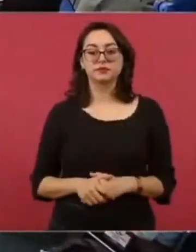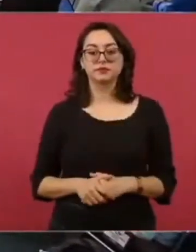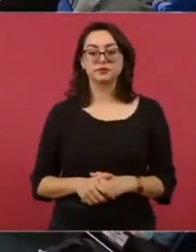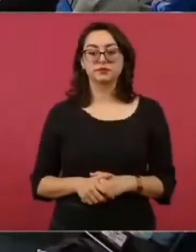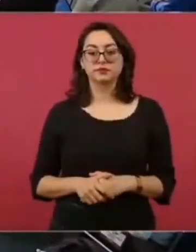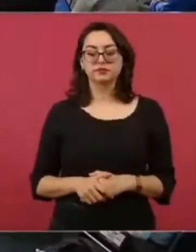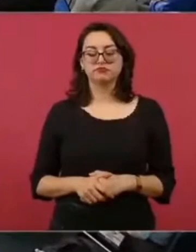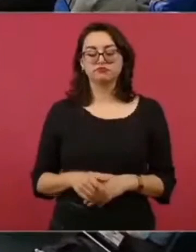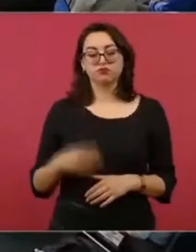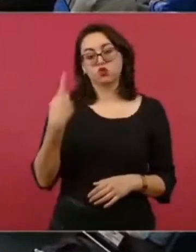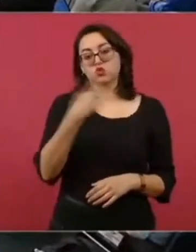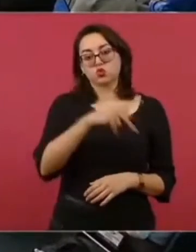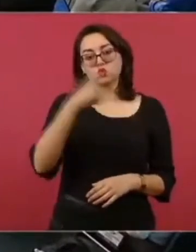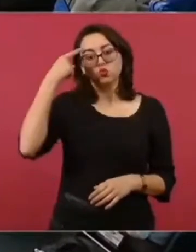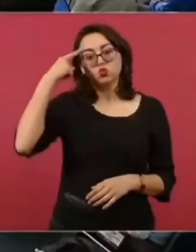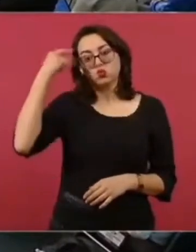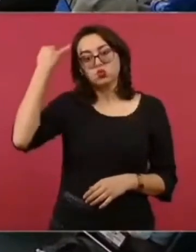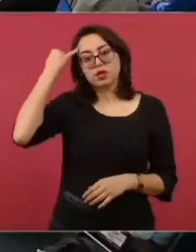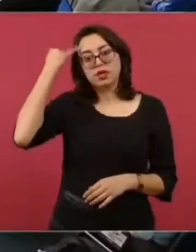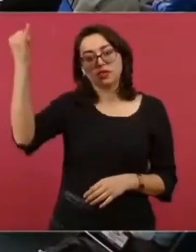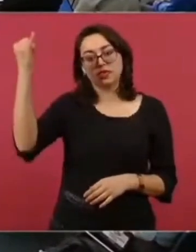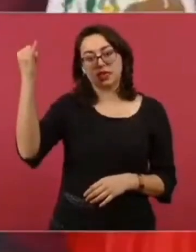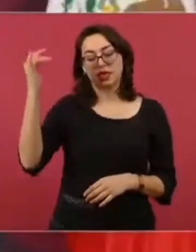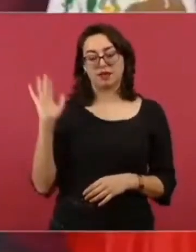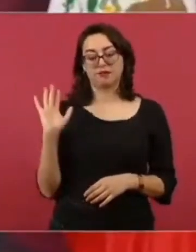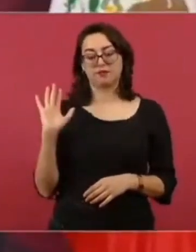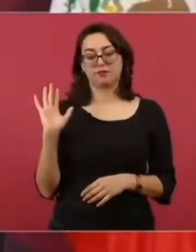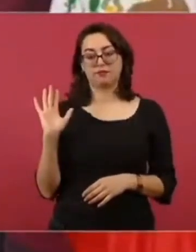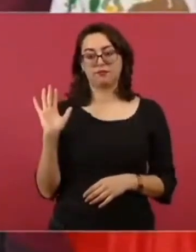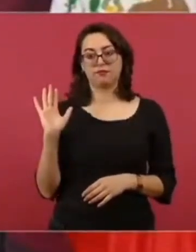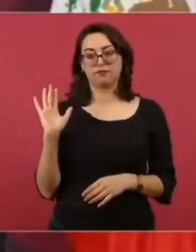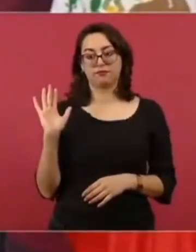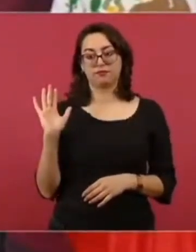en una lógica, ¿no? Además,